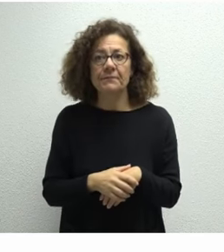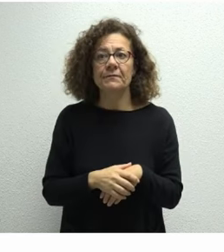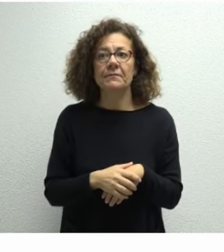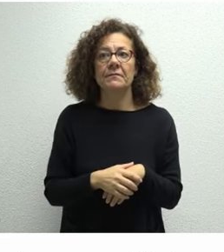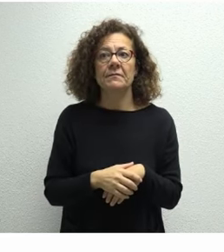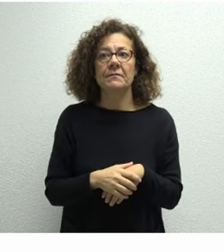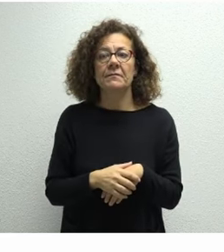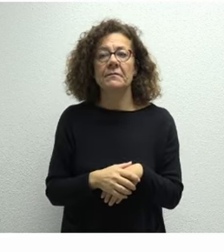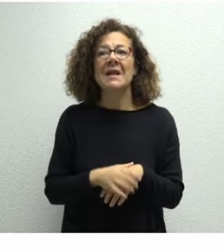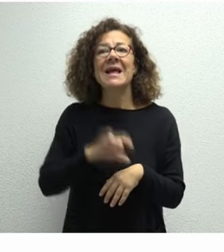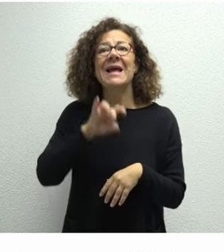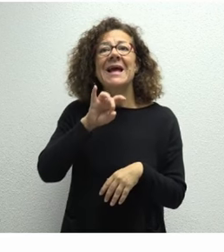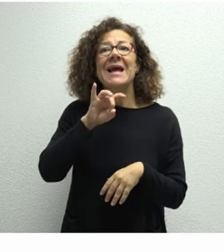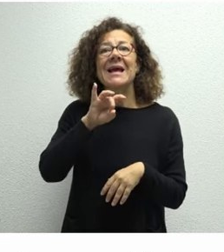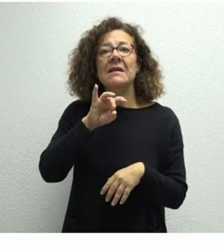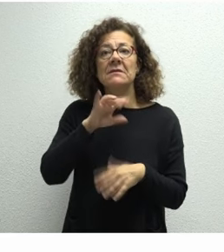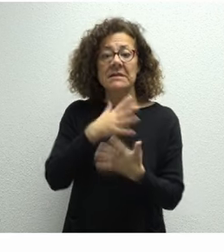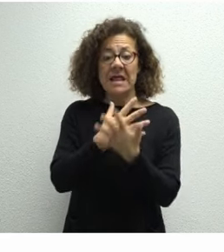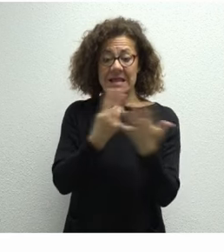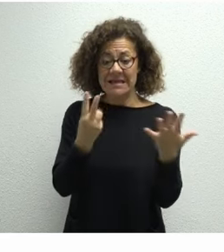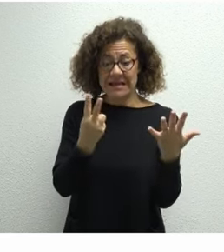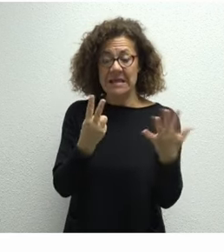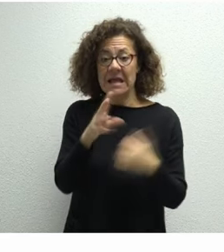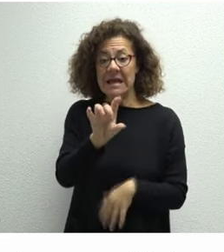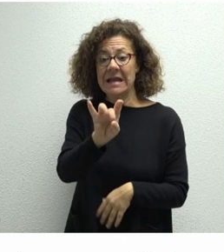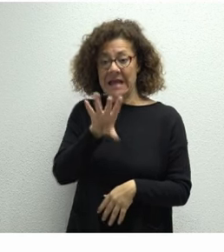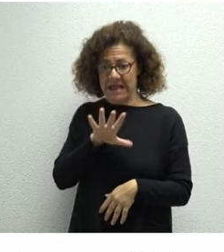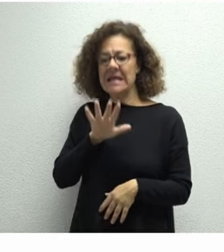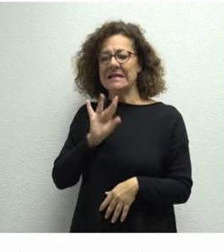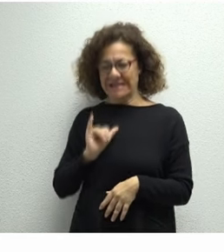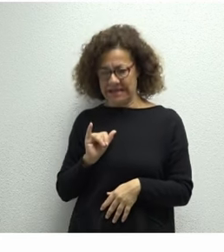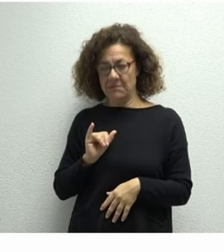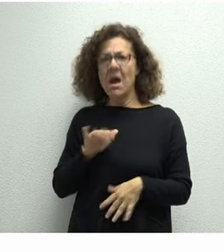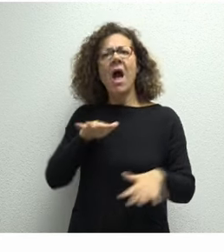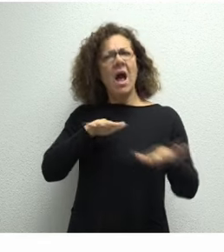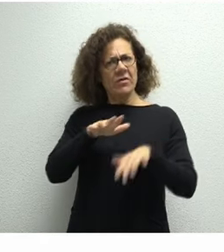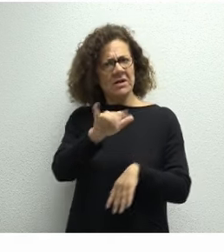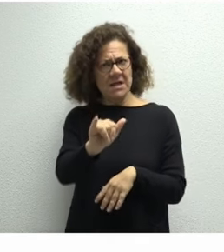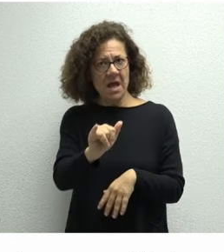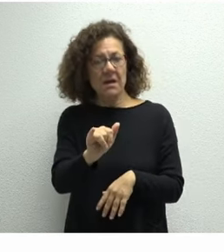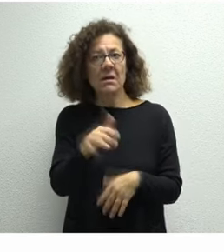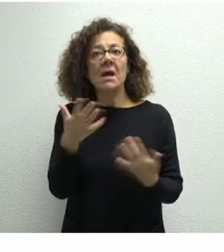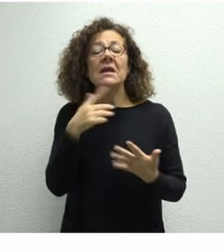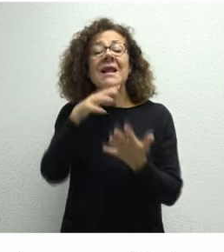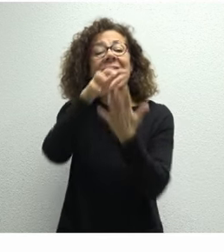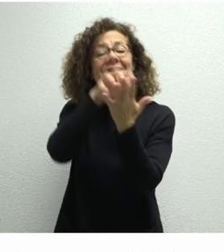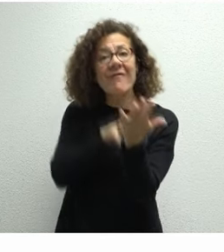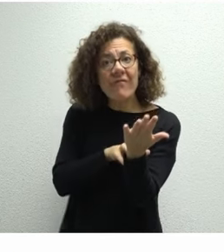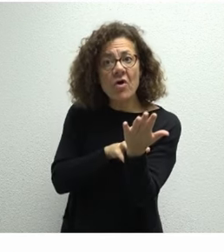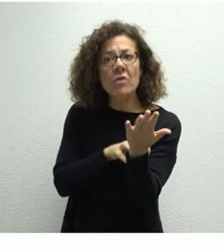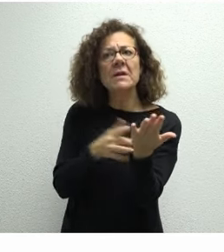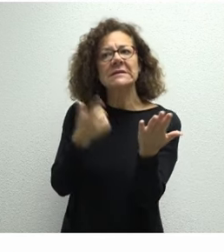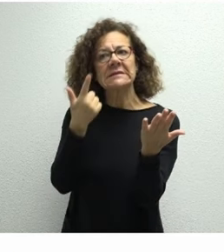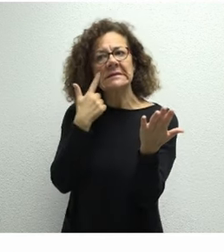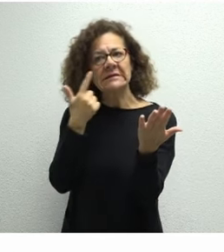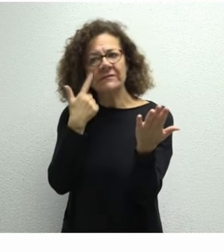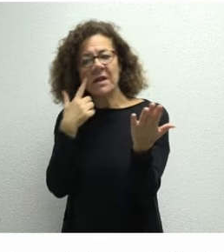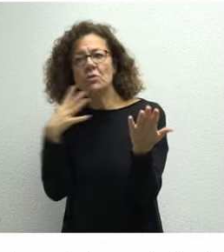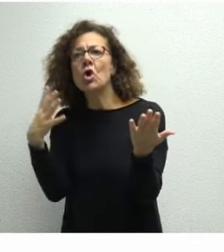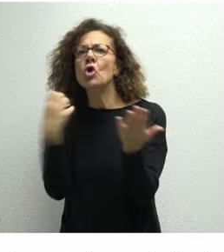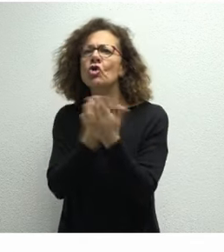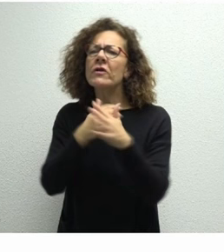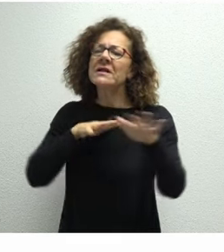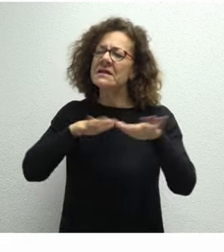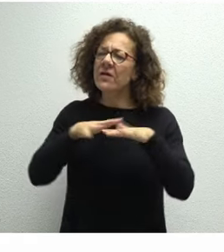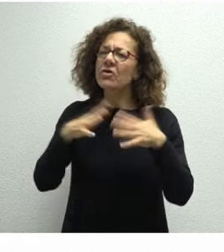en 15 de 17 sí eh Hay acciones no y en el informe veremos todas las acciones